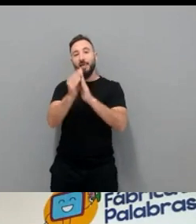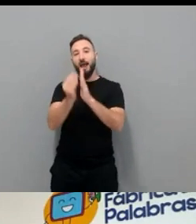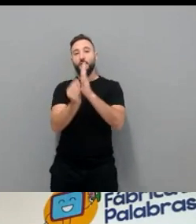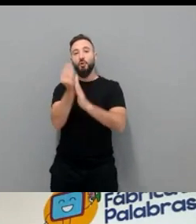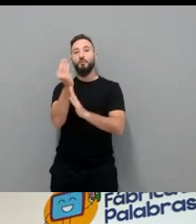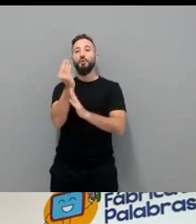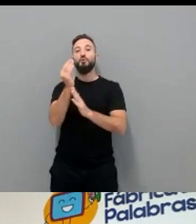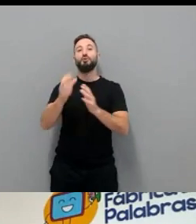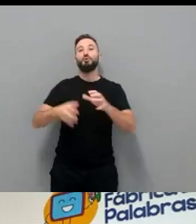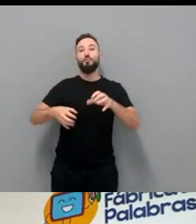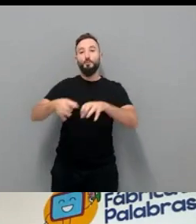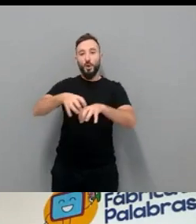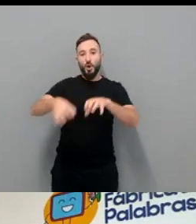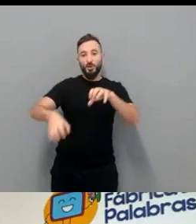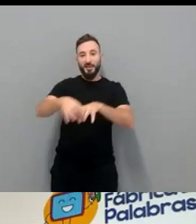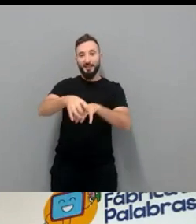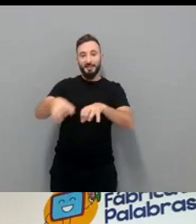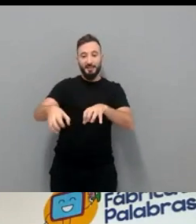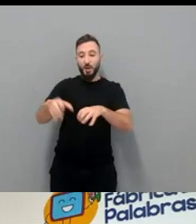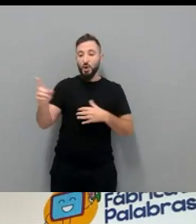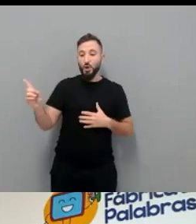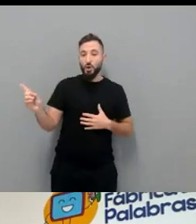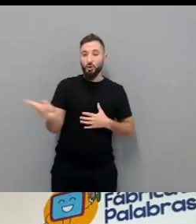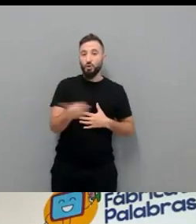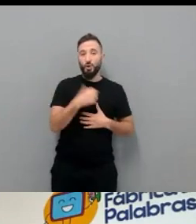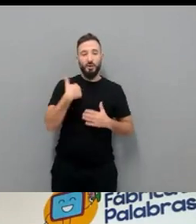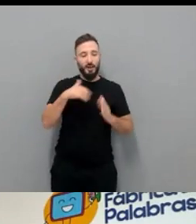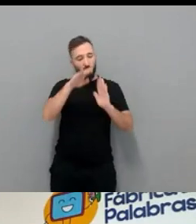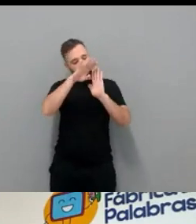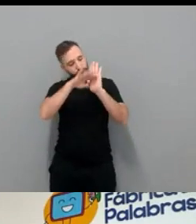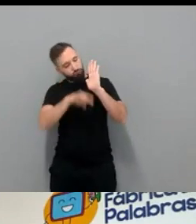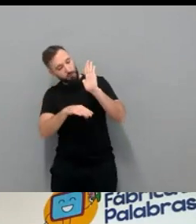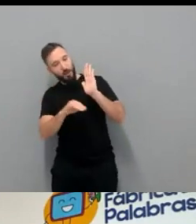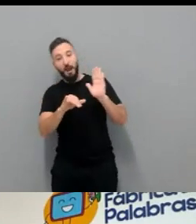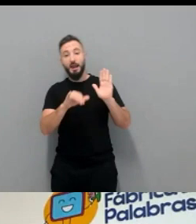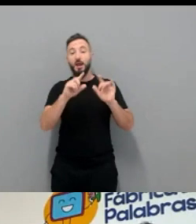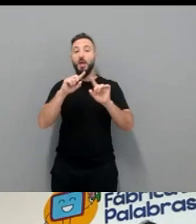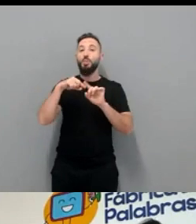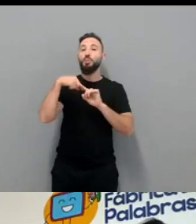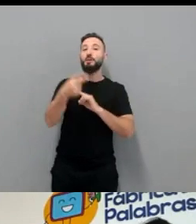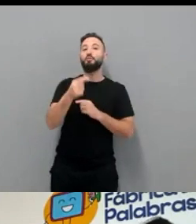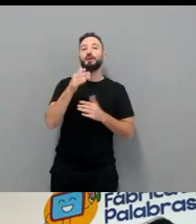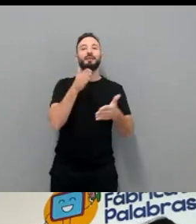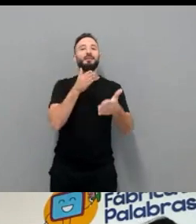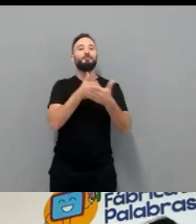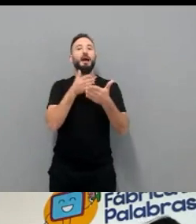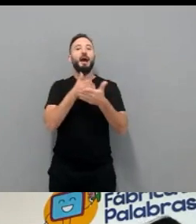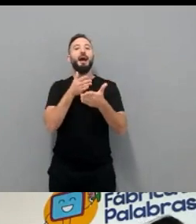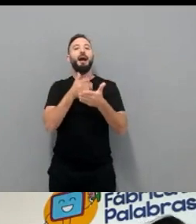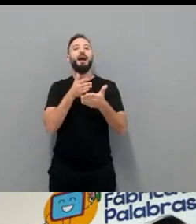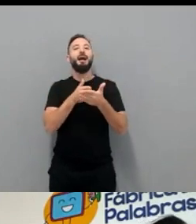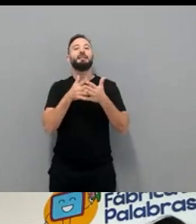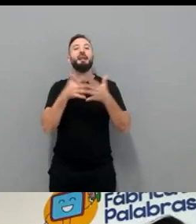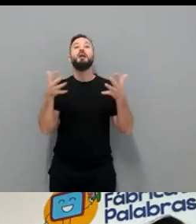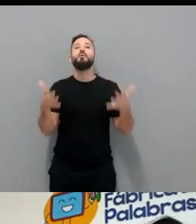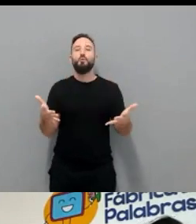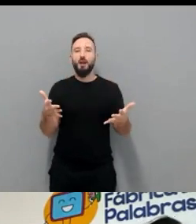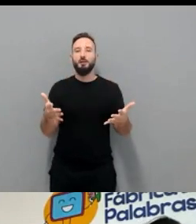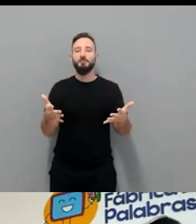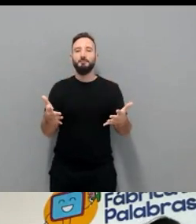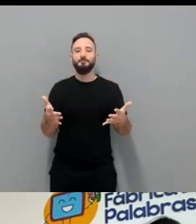contempla todo el comunicador en sí, pero claro, luego está la barrera de que efectivamente